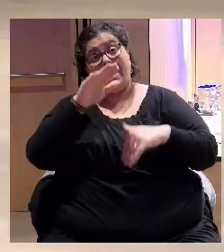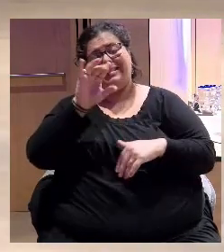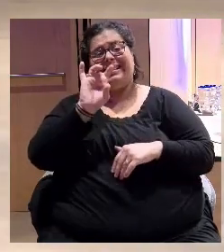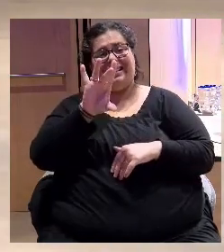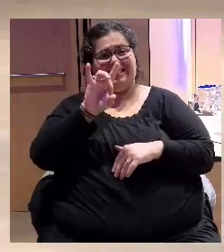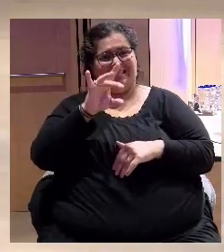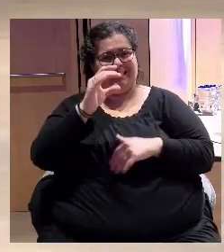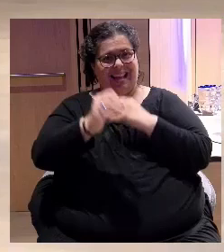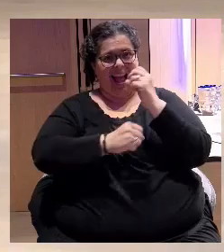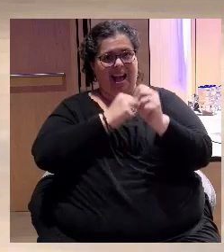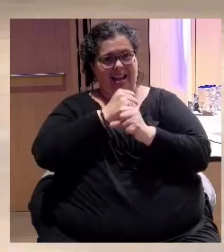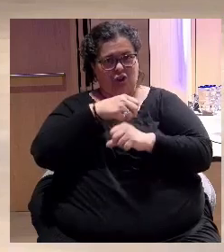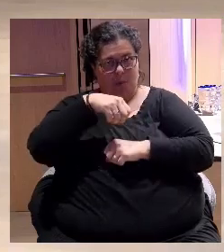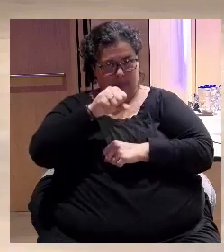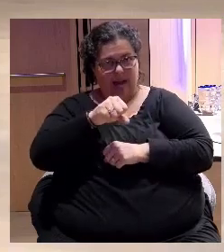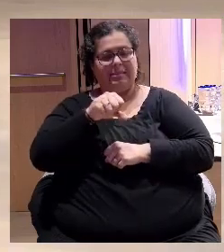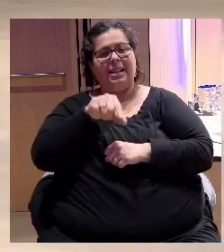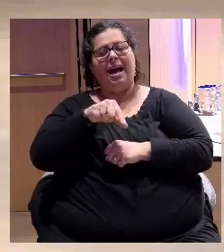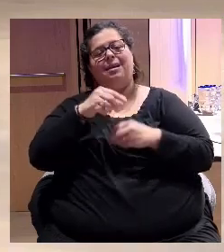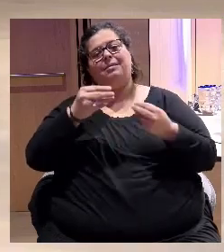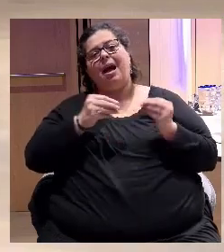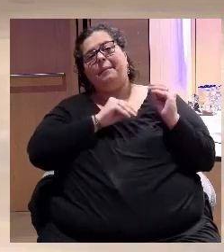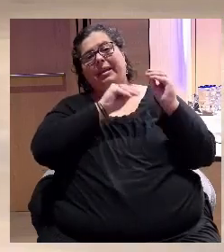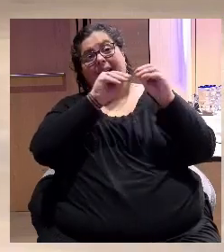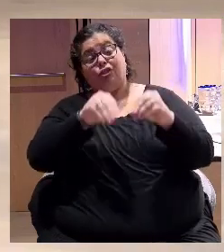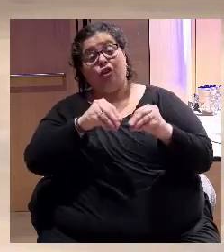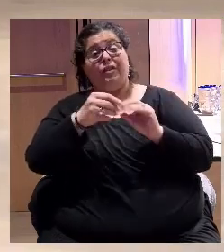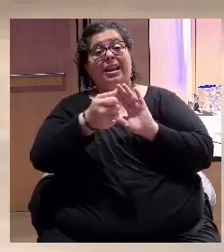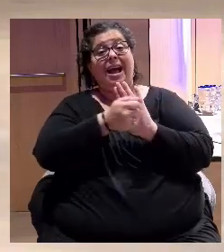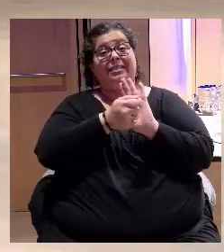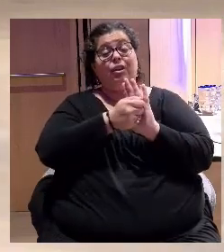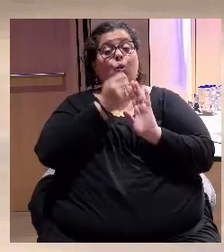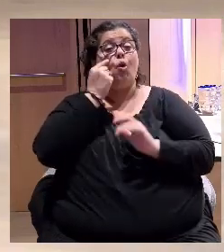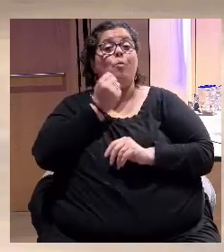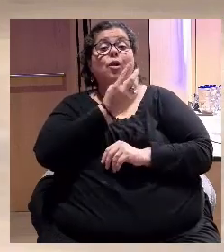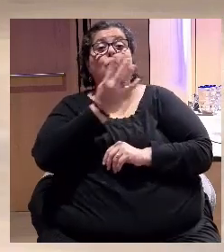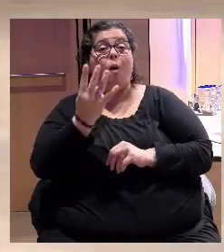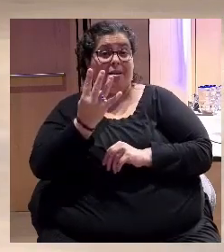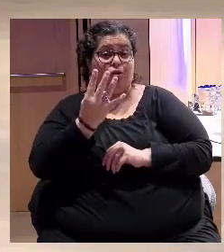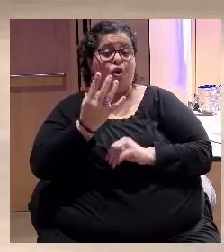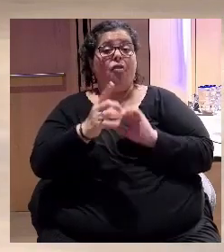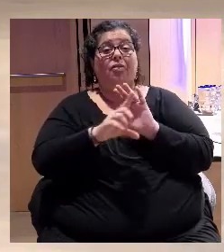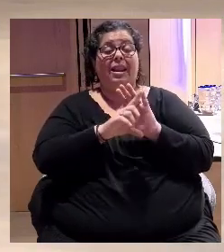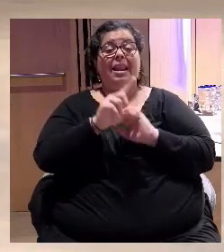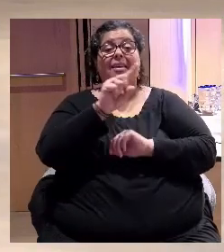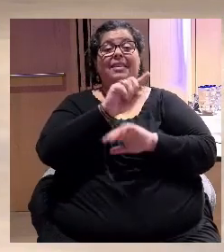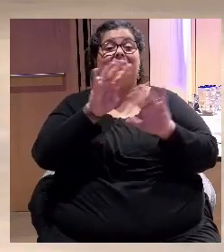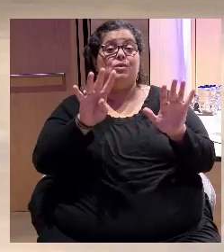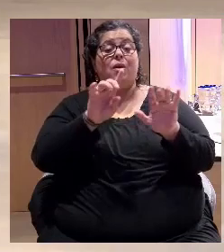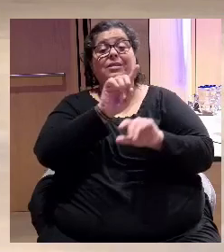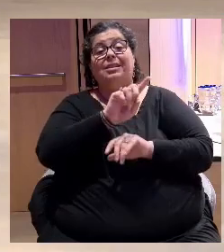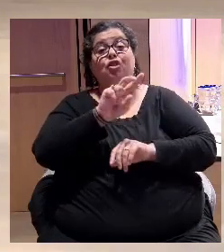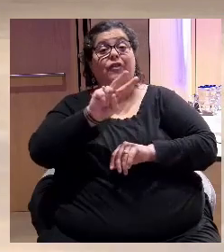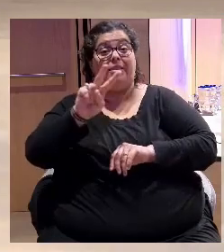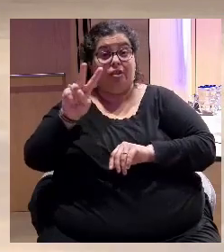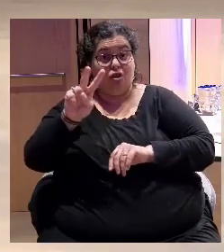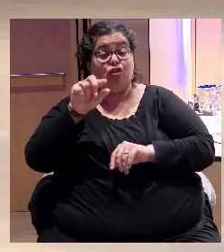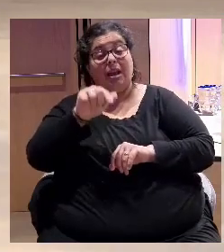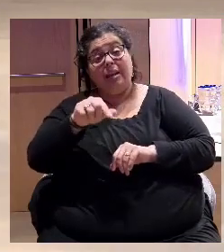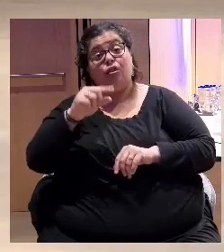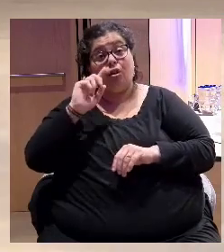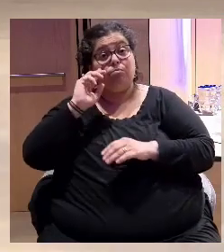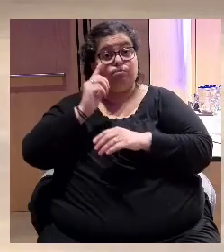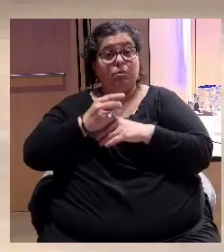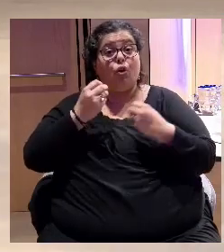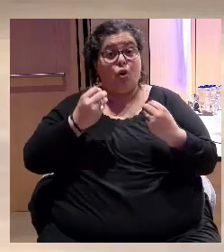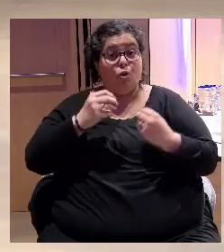más la aplicación, la implementación del artículo 4 de la ley 19.122, y que esto obedece precisamente a esto de